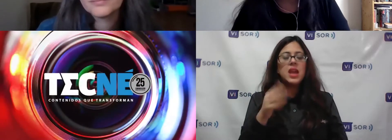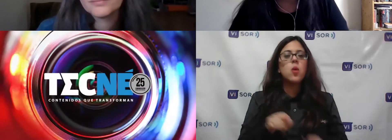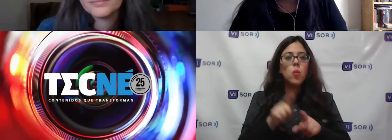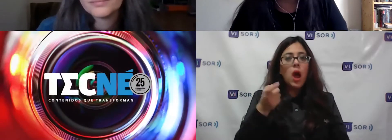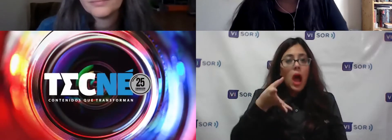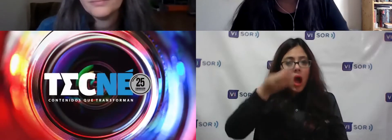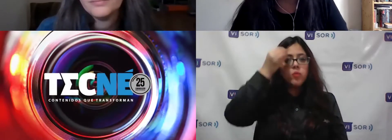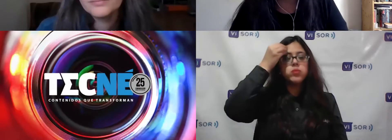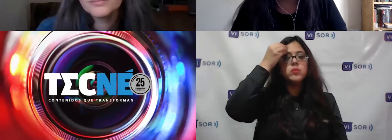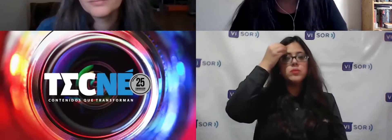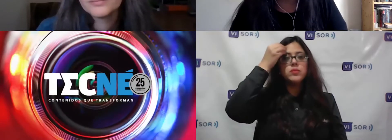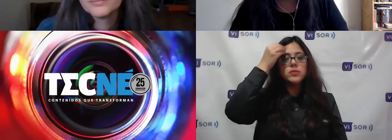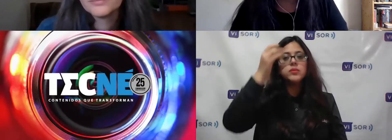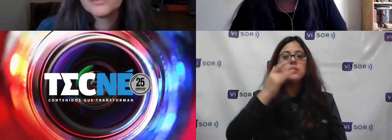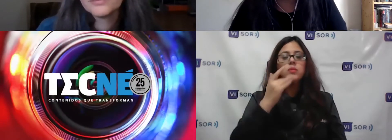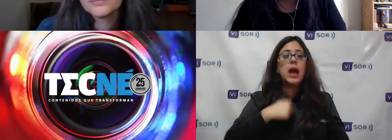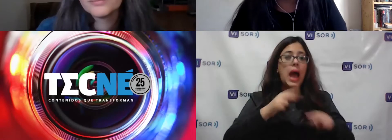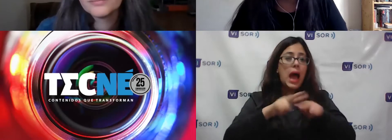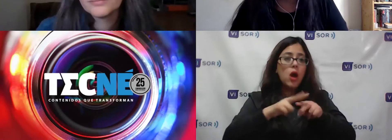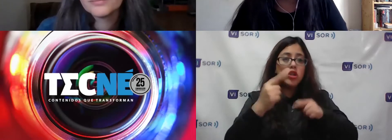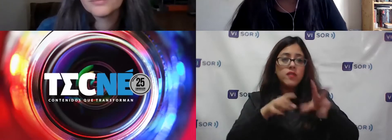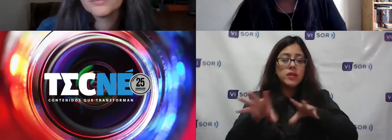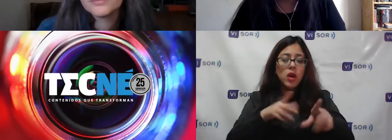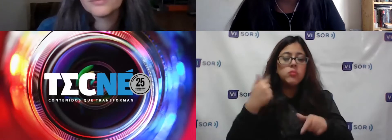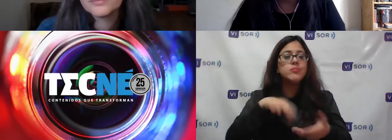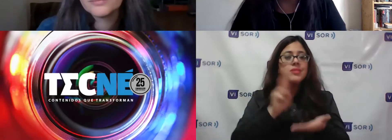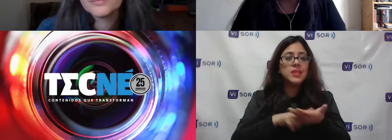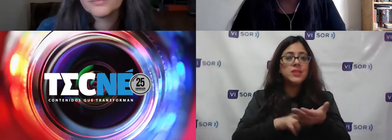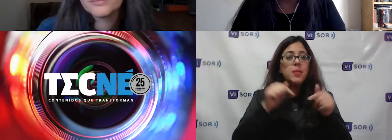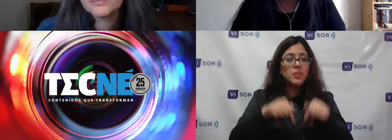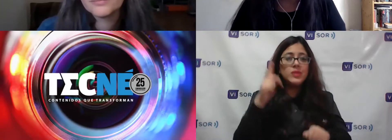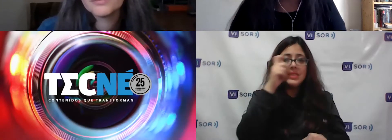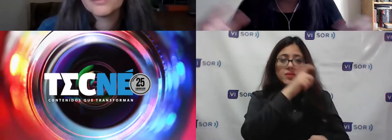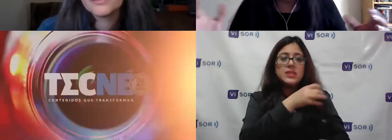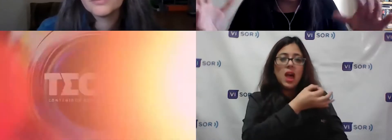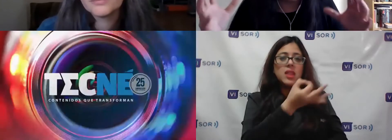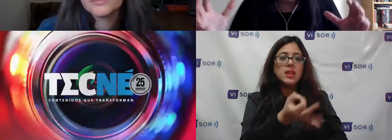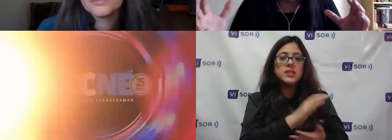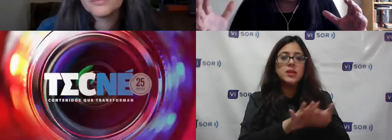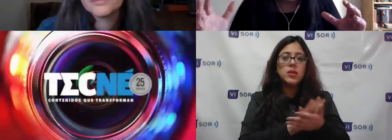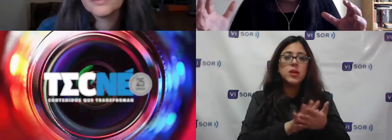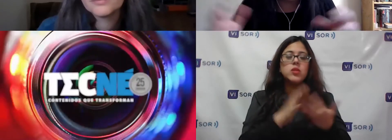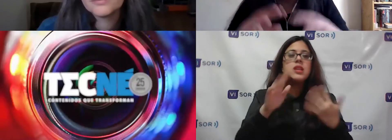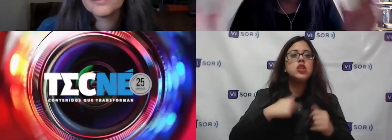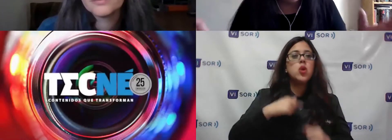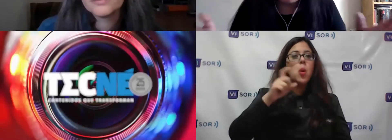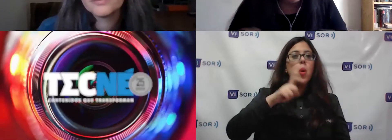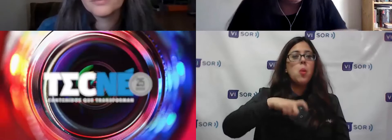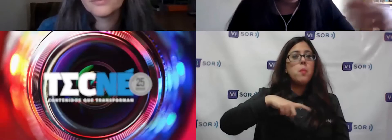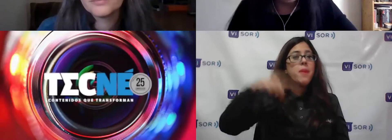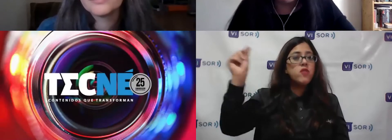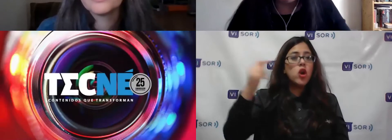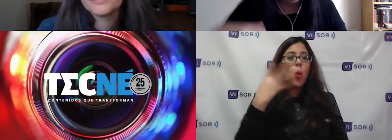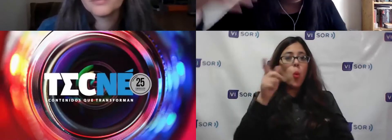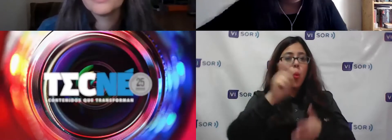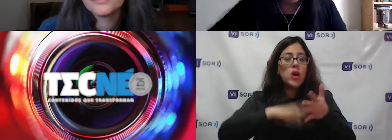que por qué bueno hago muchas cosas para mí es verdad que hoy día me es muy difícil decir me voy cuatro meses a filmar de lo mismo en santiago